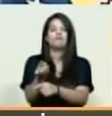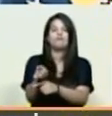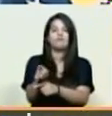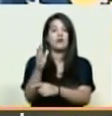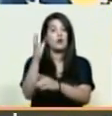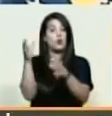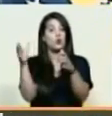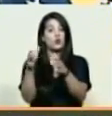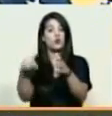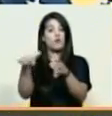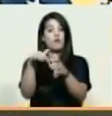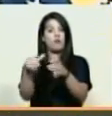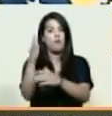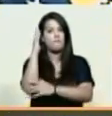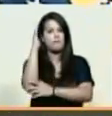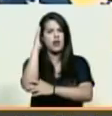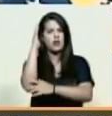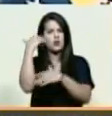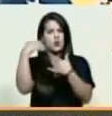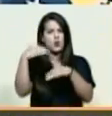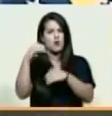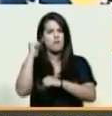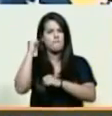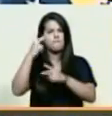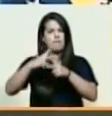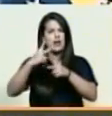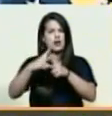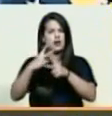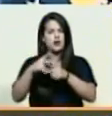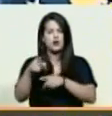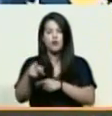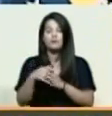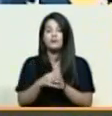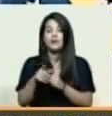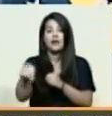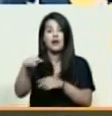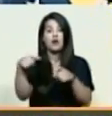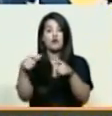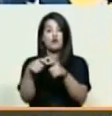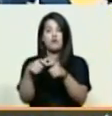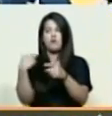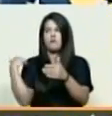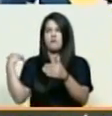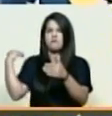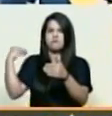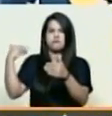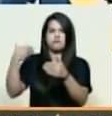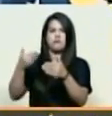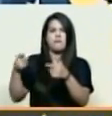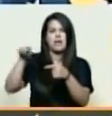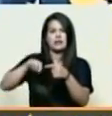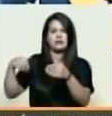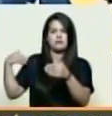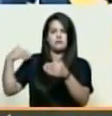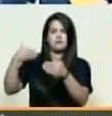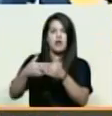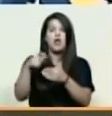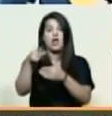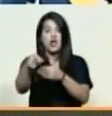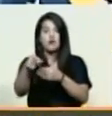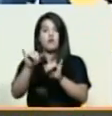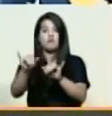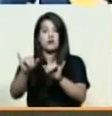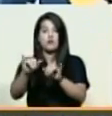peligrosa célula que en los últimos meses generó ataques terroristas